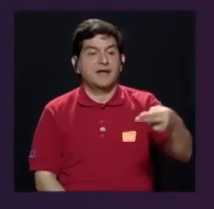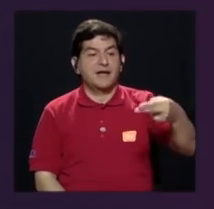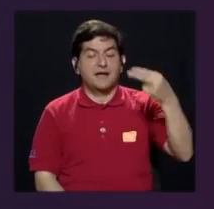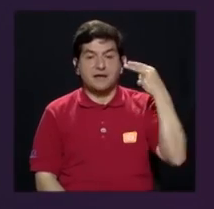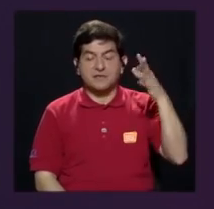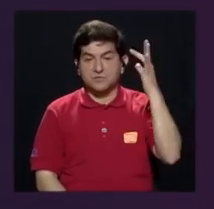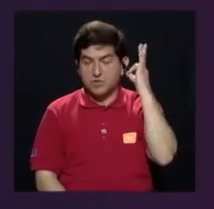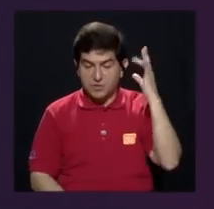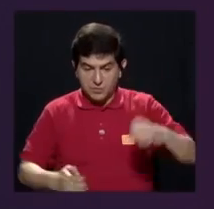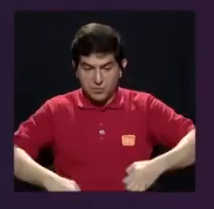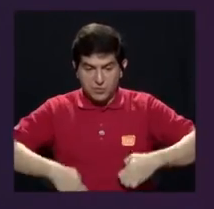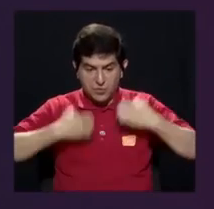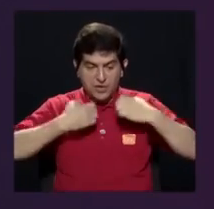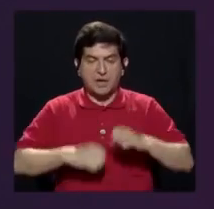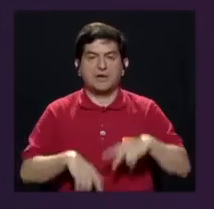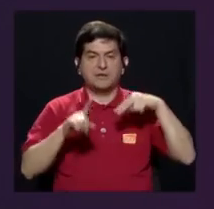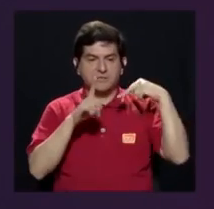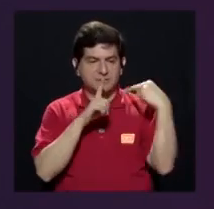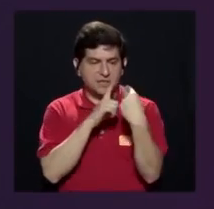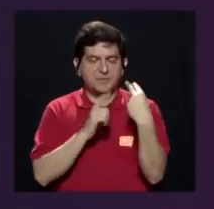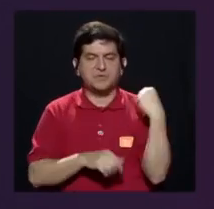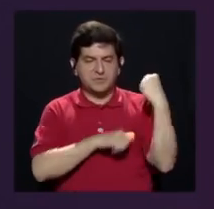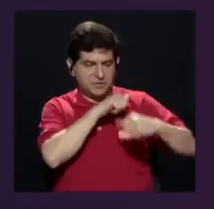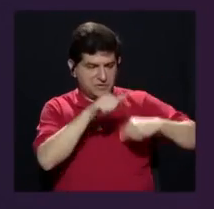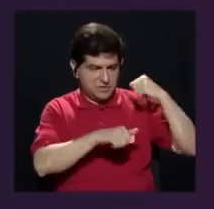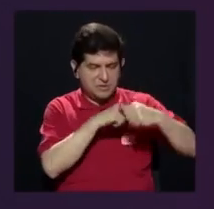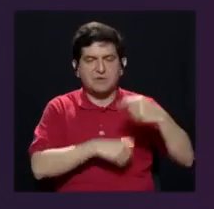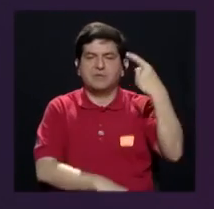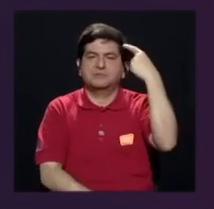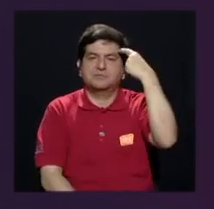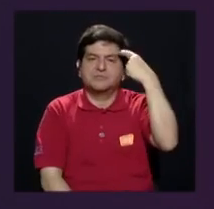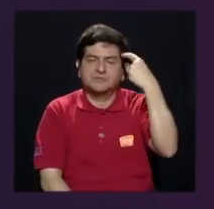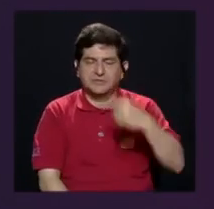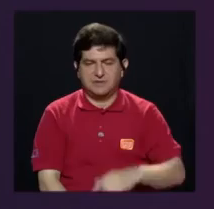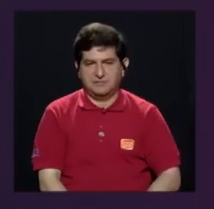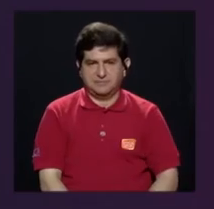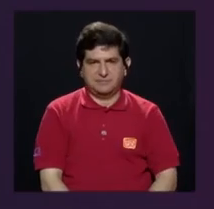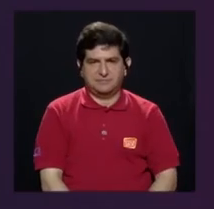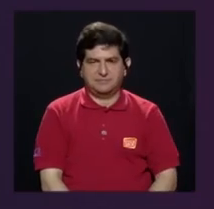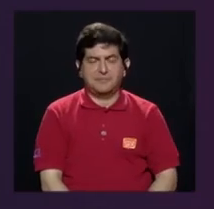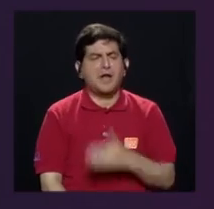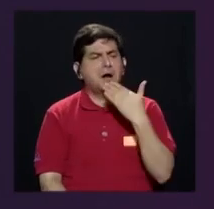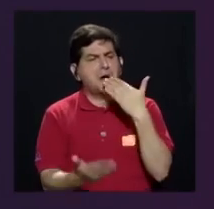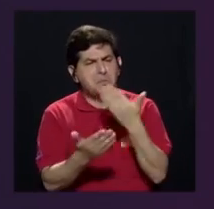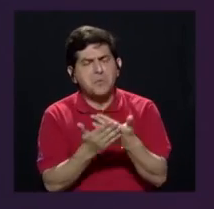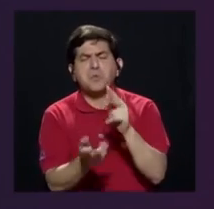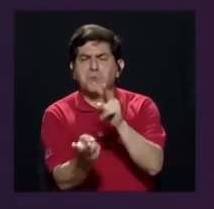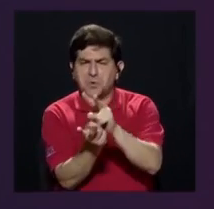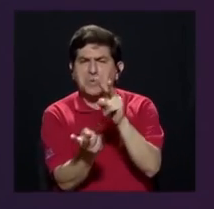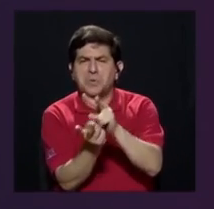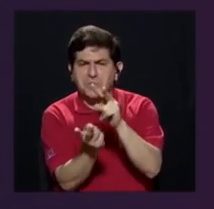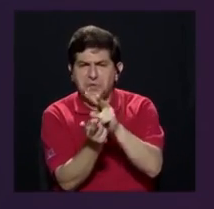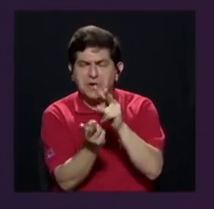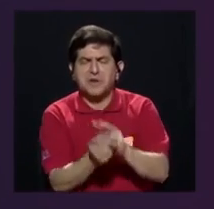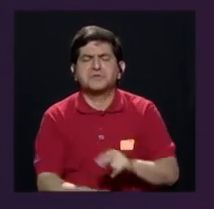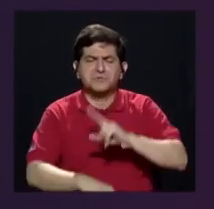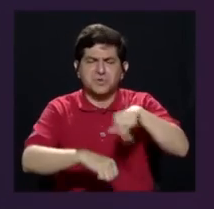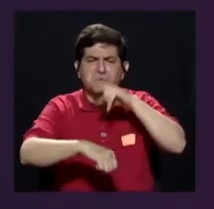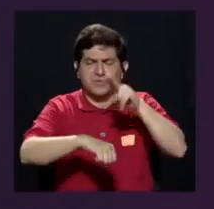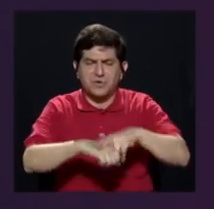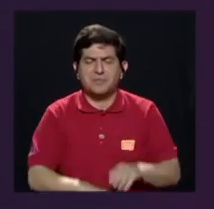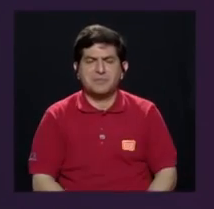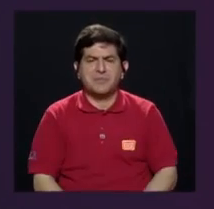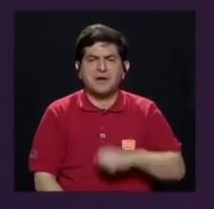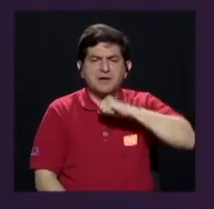habían mujeres y desde el punto de vista antropológico que se pensaba que era bueno tres relaciones frecuentes porque el